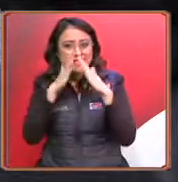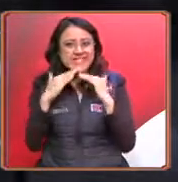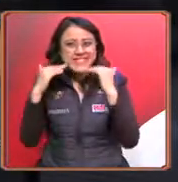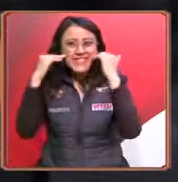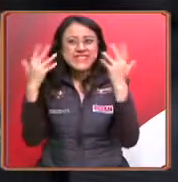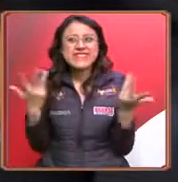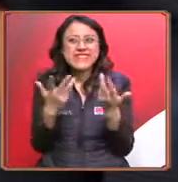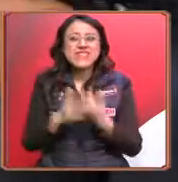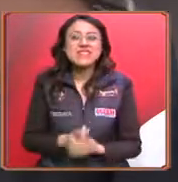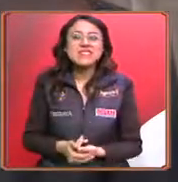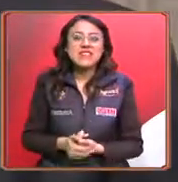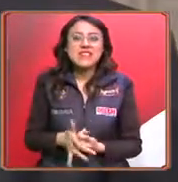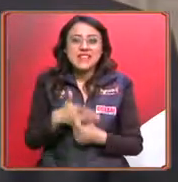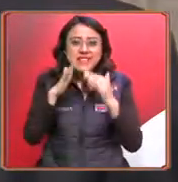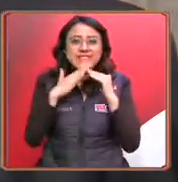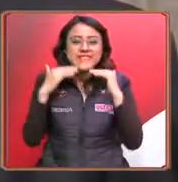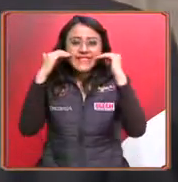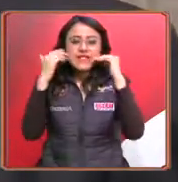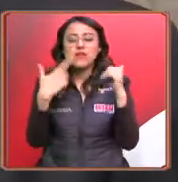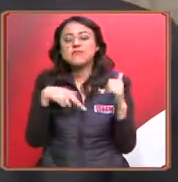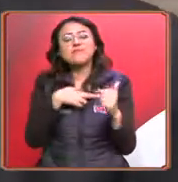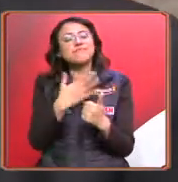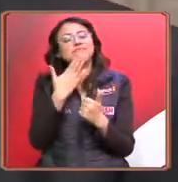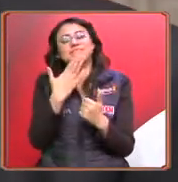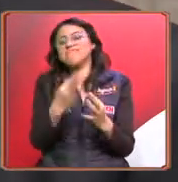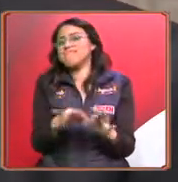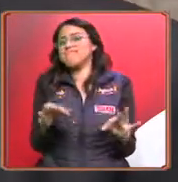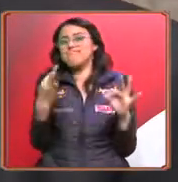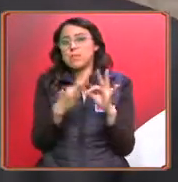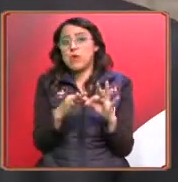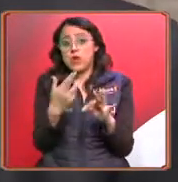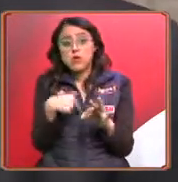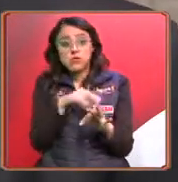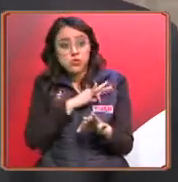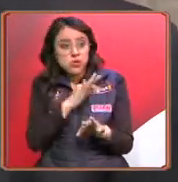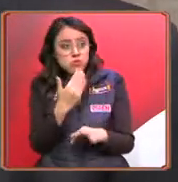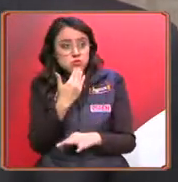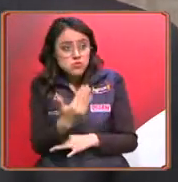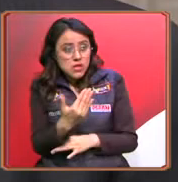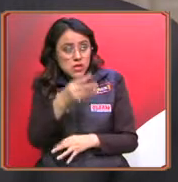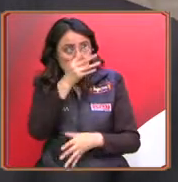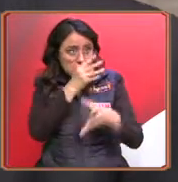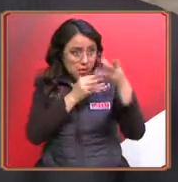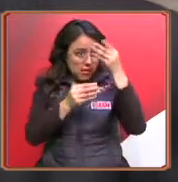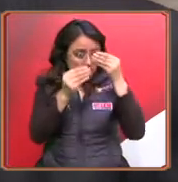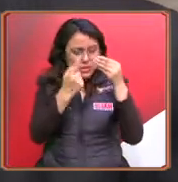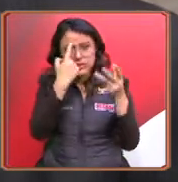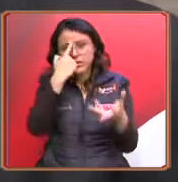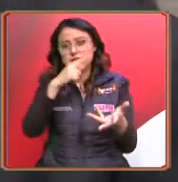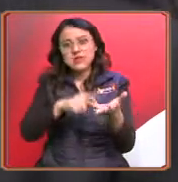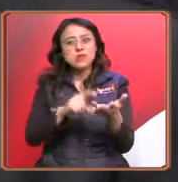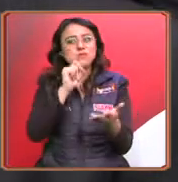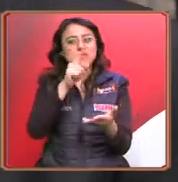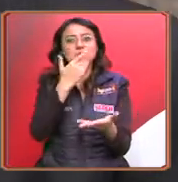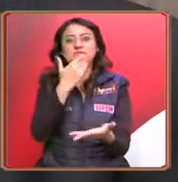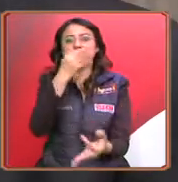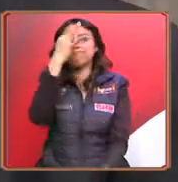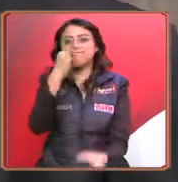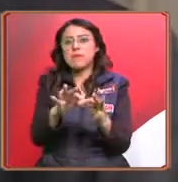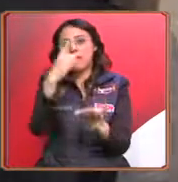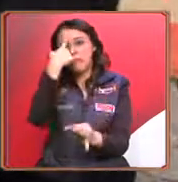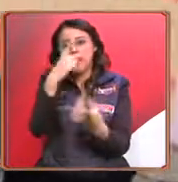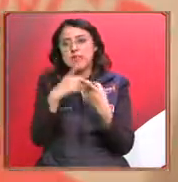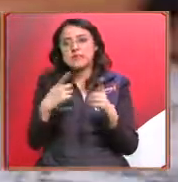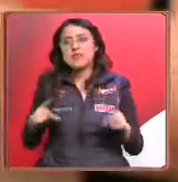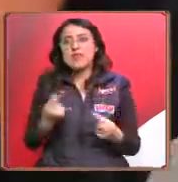sonrisas. La alegría de un niño para nosotros lo es todo. Y si con esto lo podemos aunar con un aprendizaje, yo creo que la ecuación sale perfecta para el desarrollo